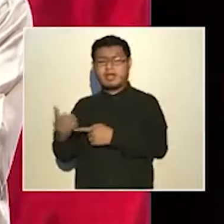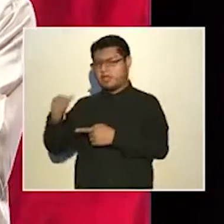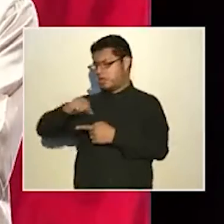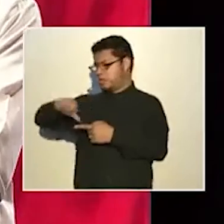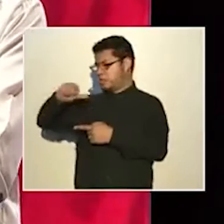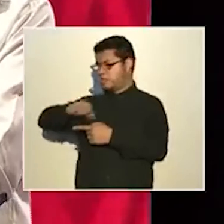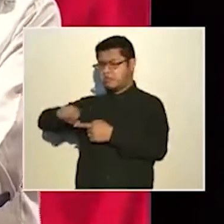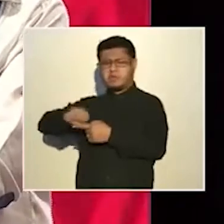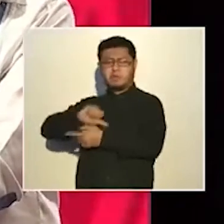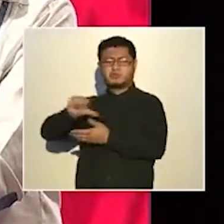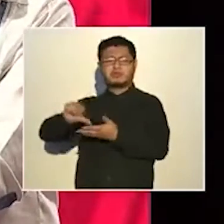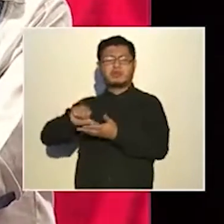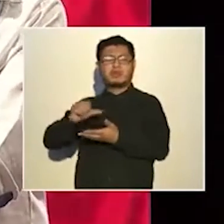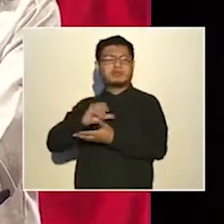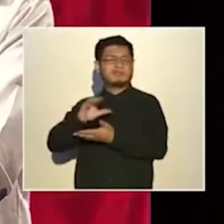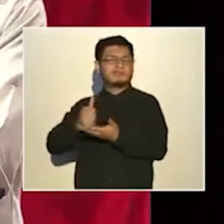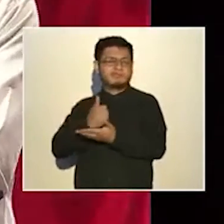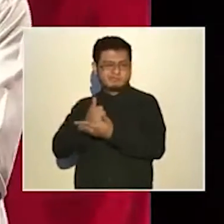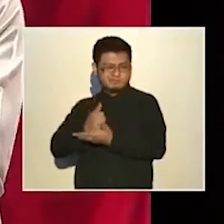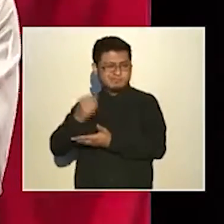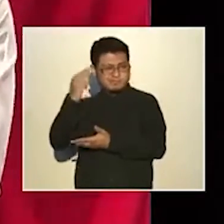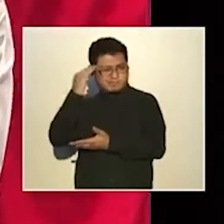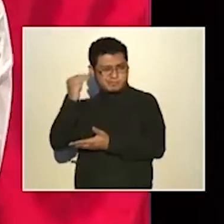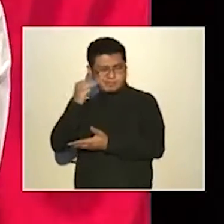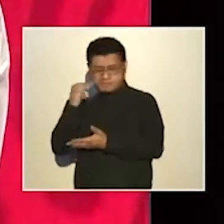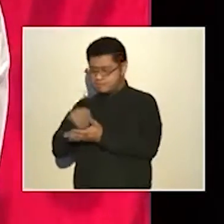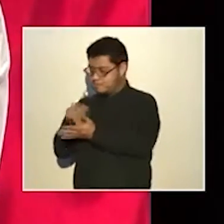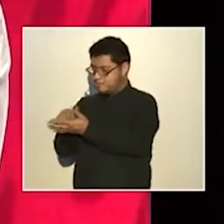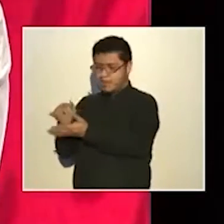Pero ¿en qué país del mundo,